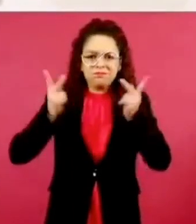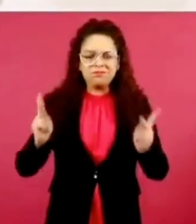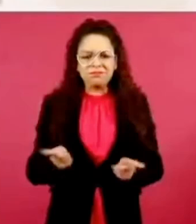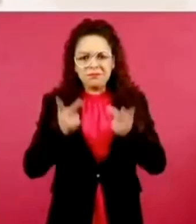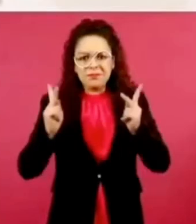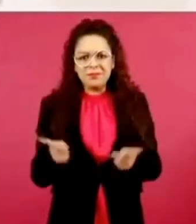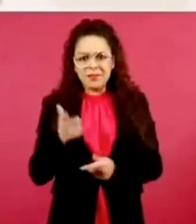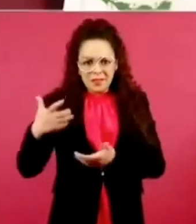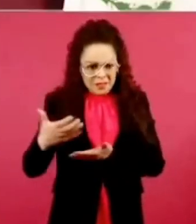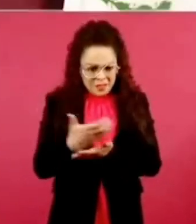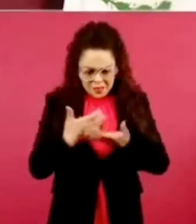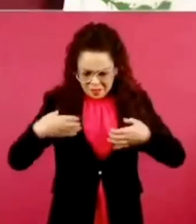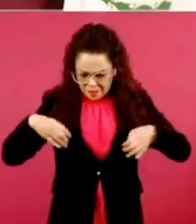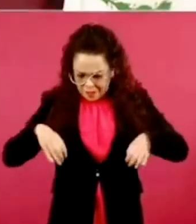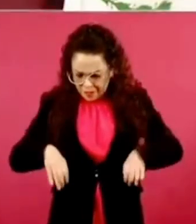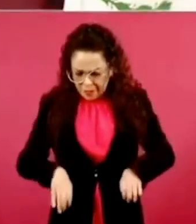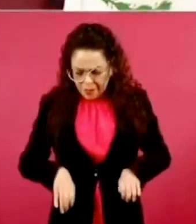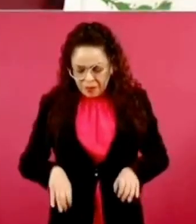Y detrás,